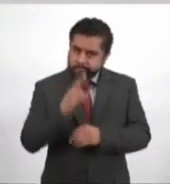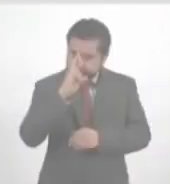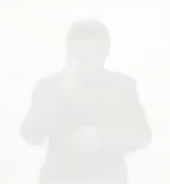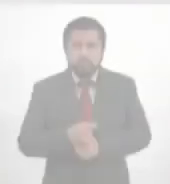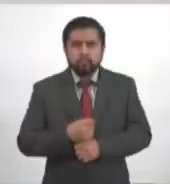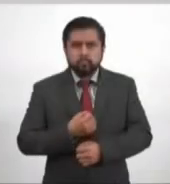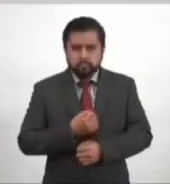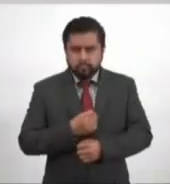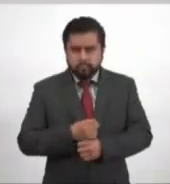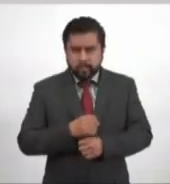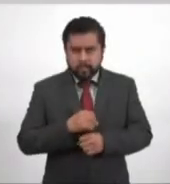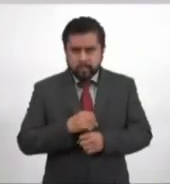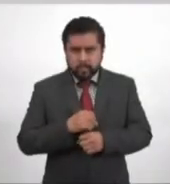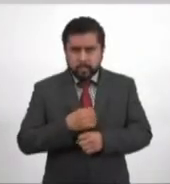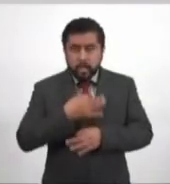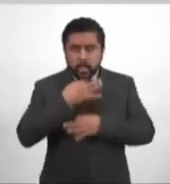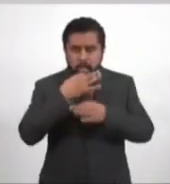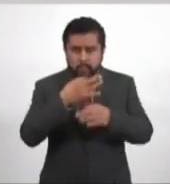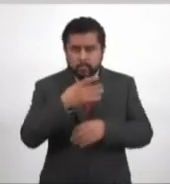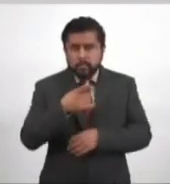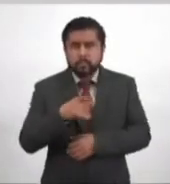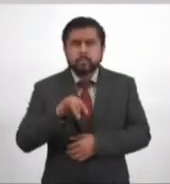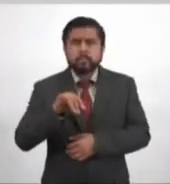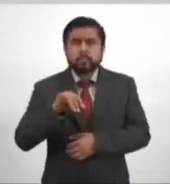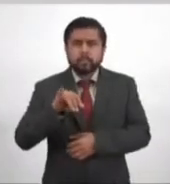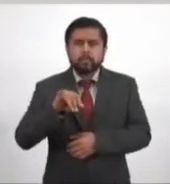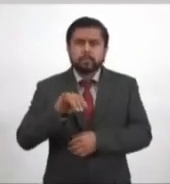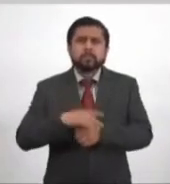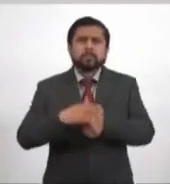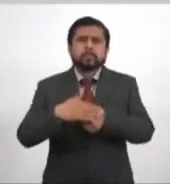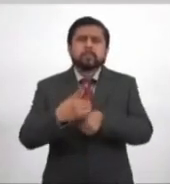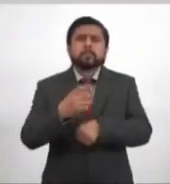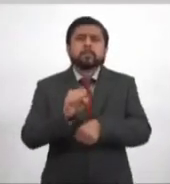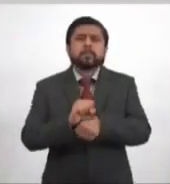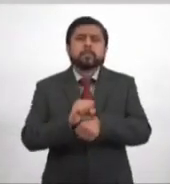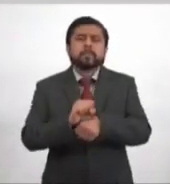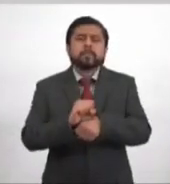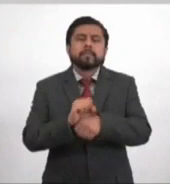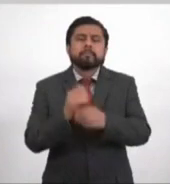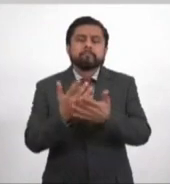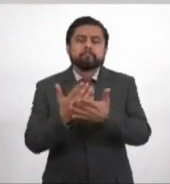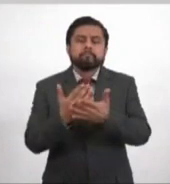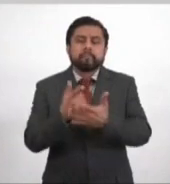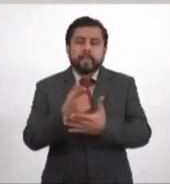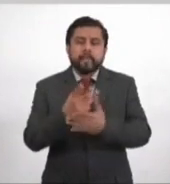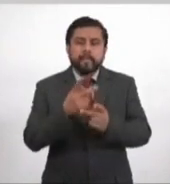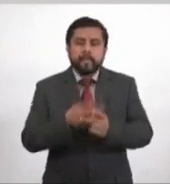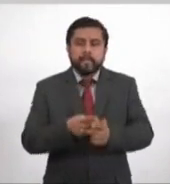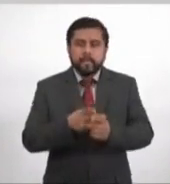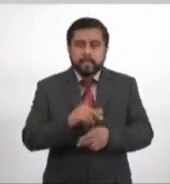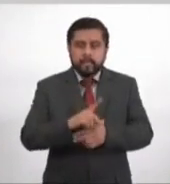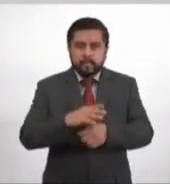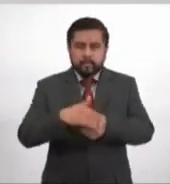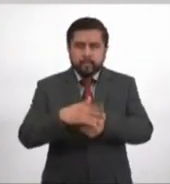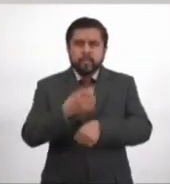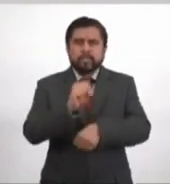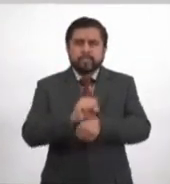necesarios. ¿Pero sí saldrá Florencia Serranía? Ya la próxima semana daremos toda la información.